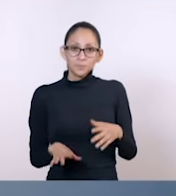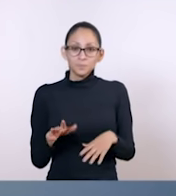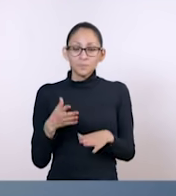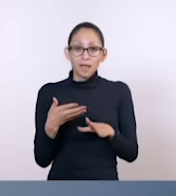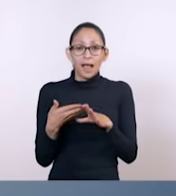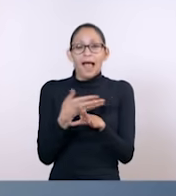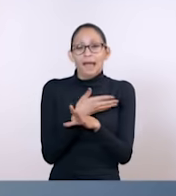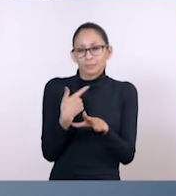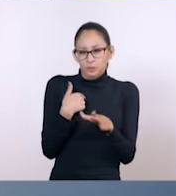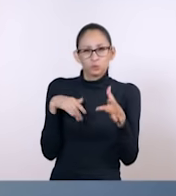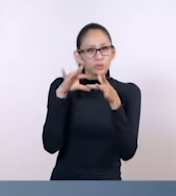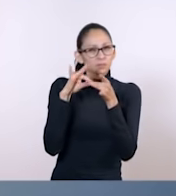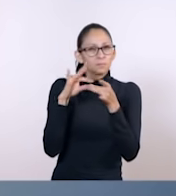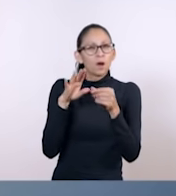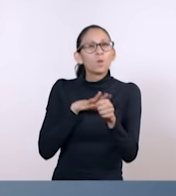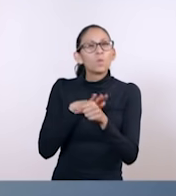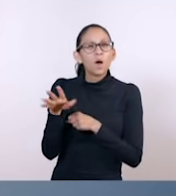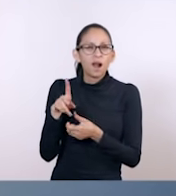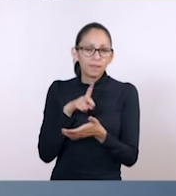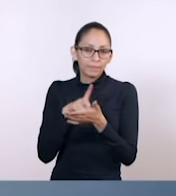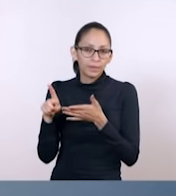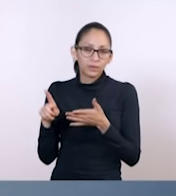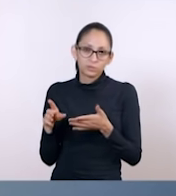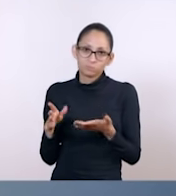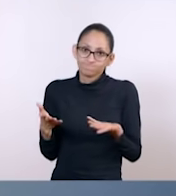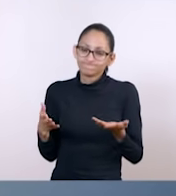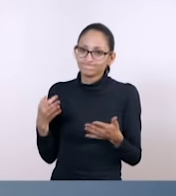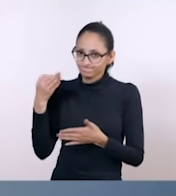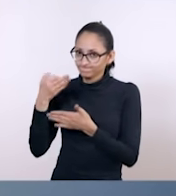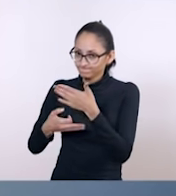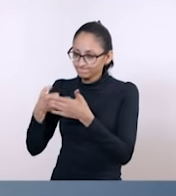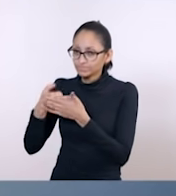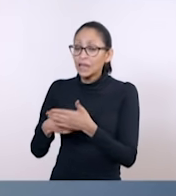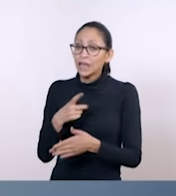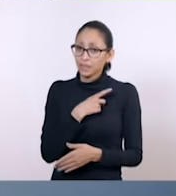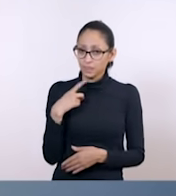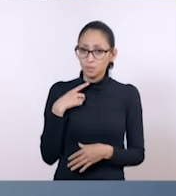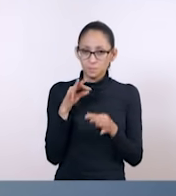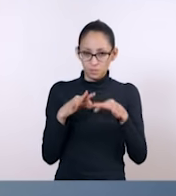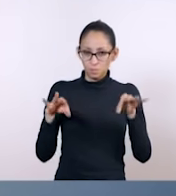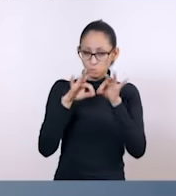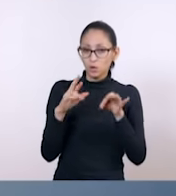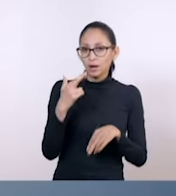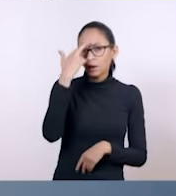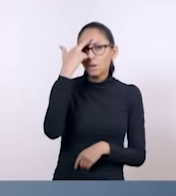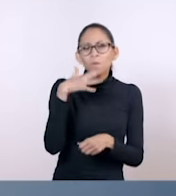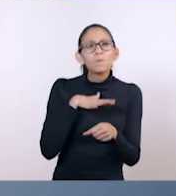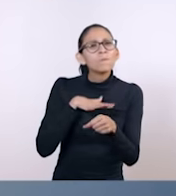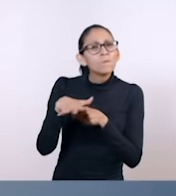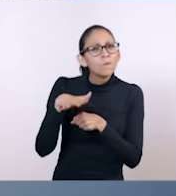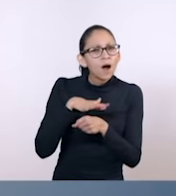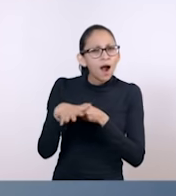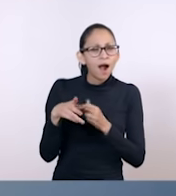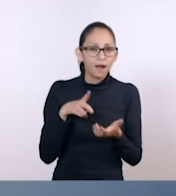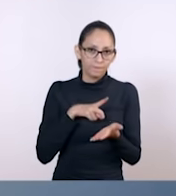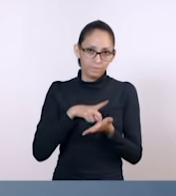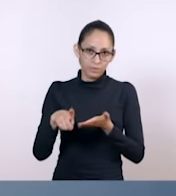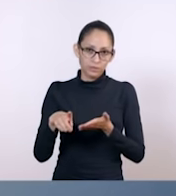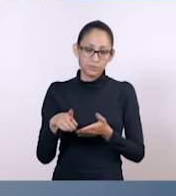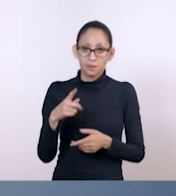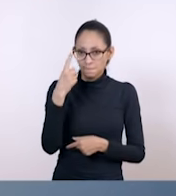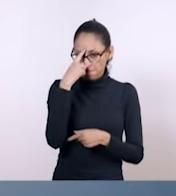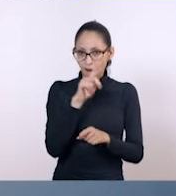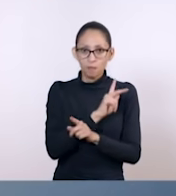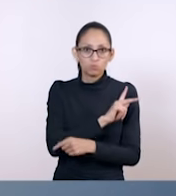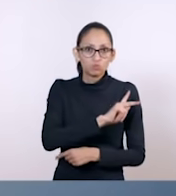de saber cuáles son los derechos que se afectan, es importante recordar cuáles son los derechos que también son los derechos